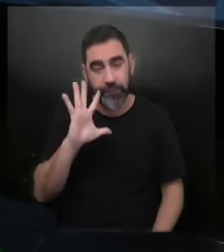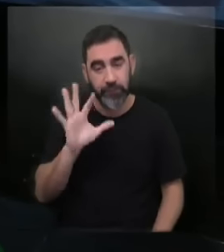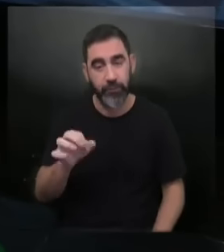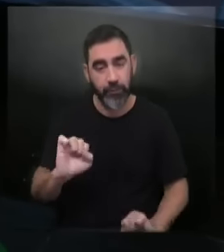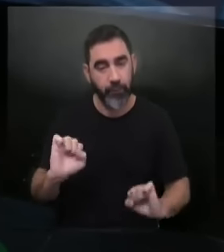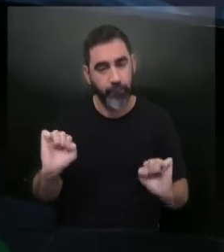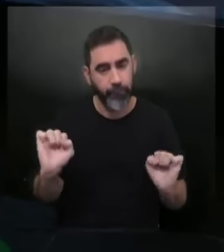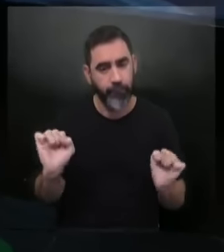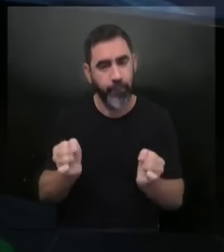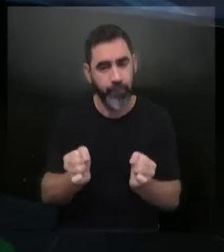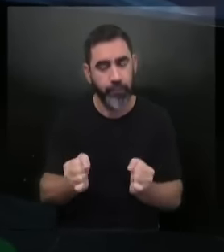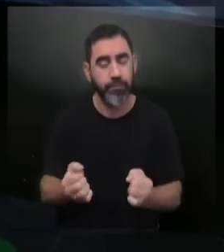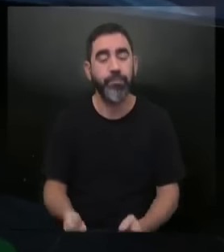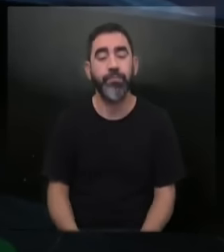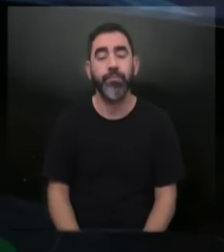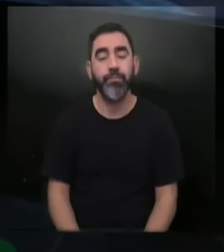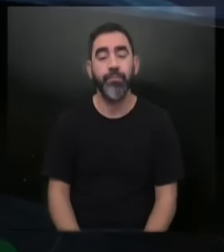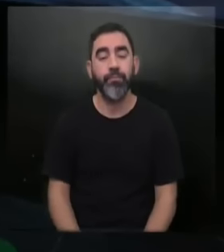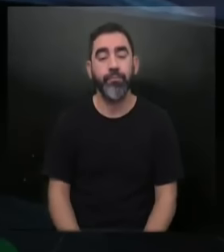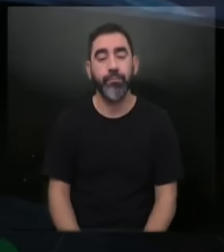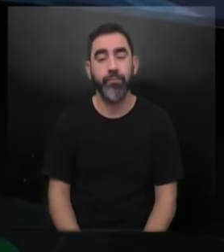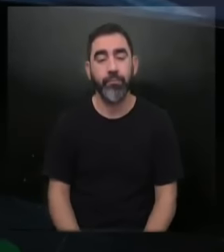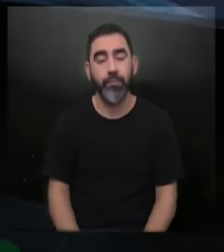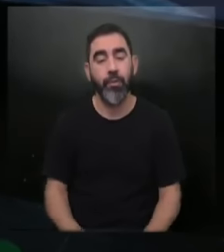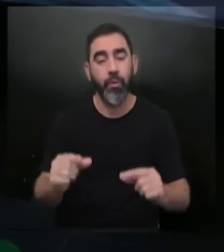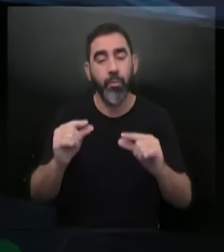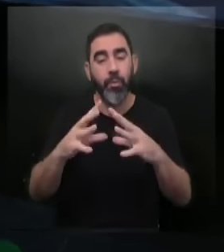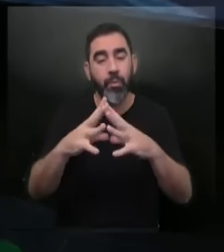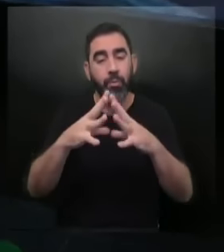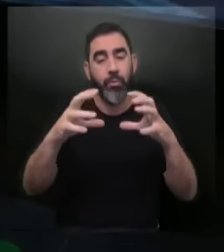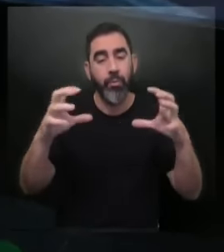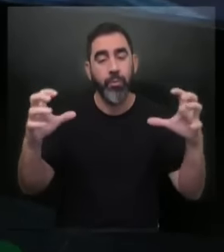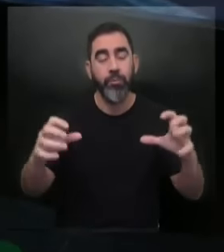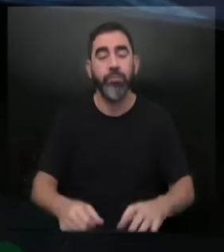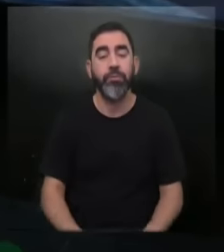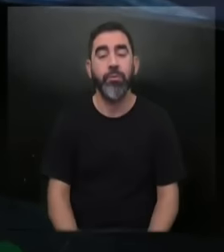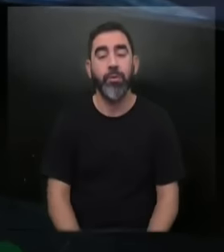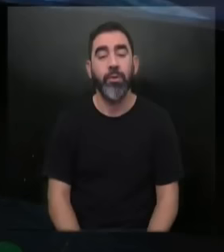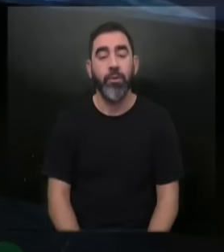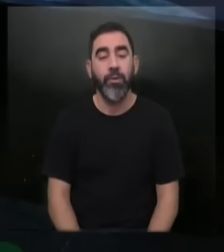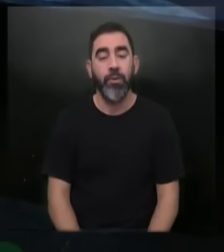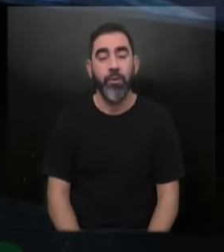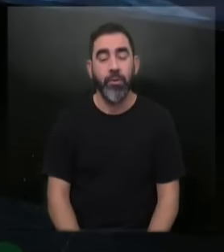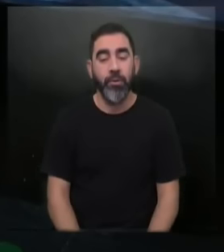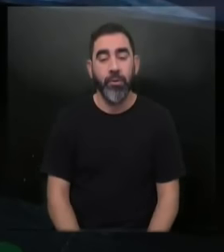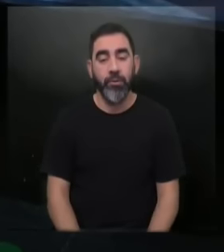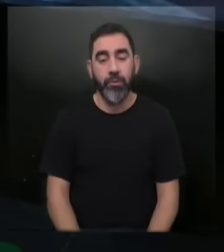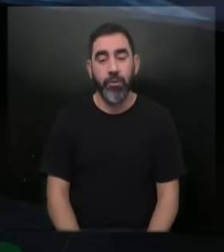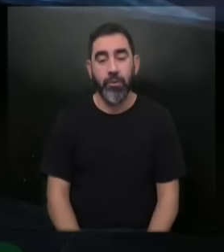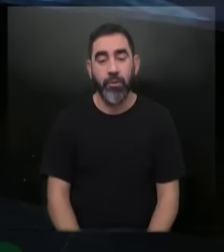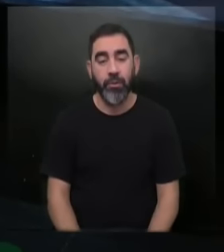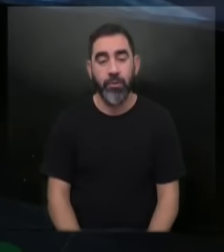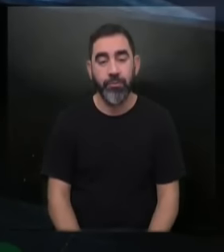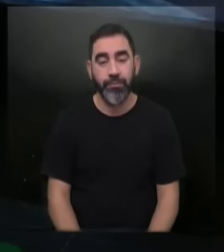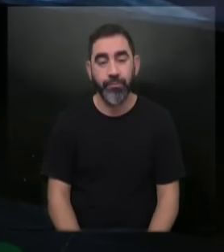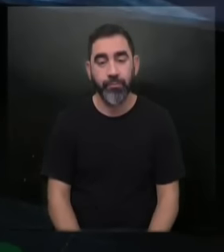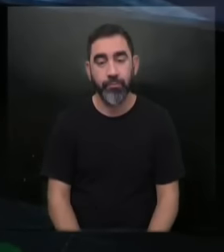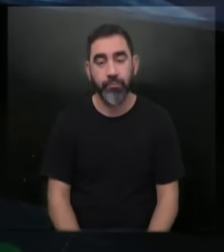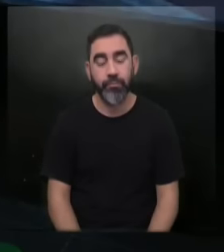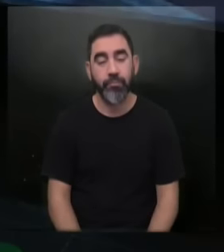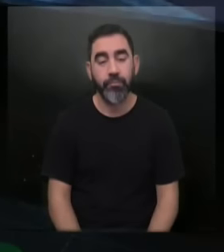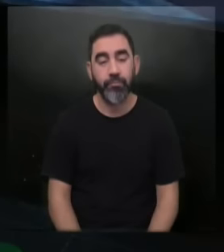verdad los pocos grados que hay a esta hora el cielo estará algo roso con periodos de eh soleado el sol ha sido un gran Aliado